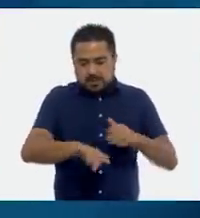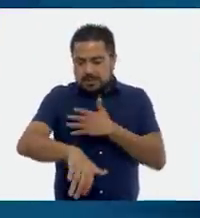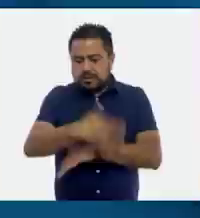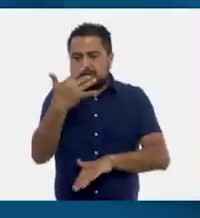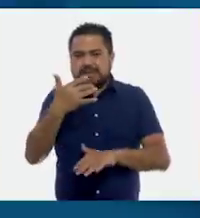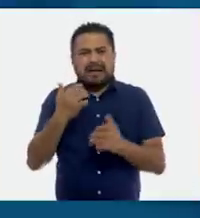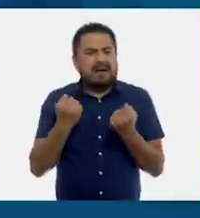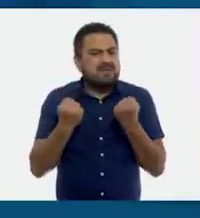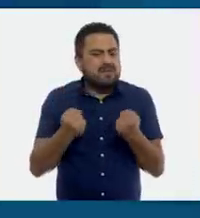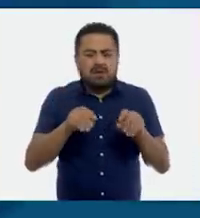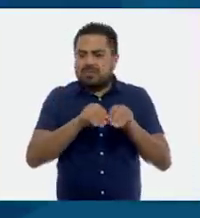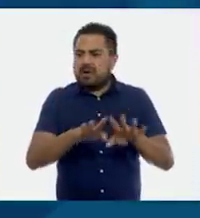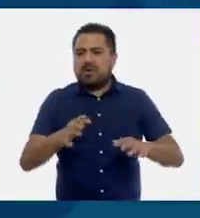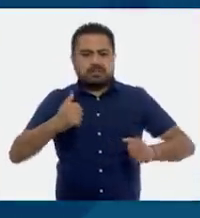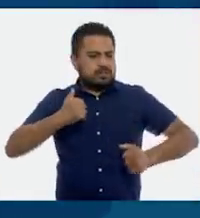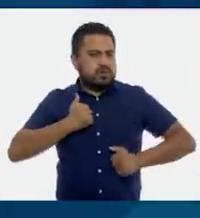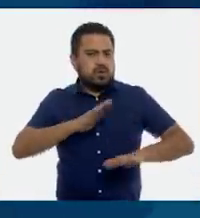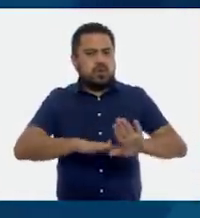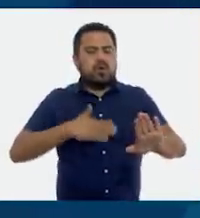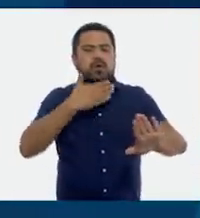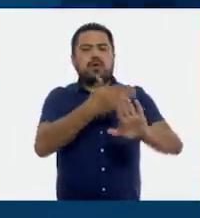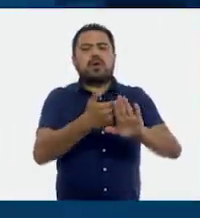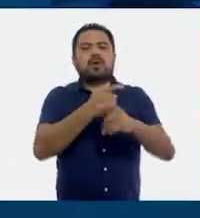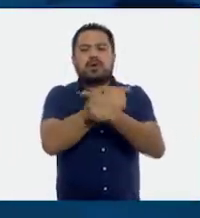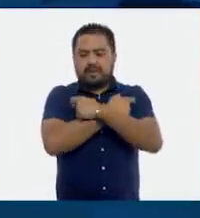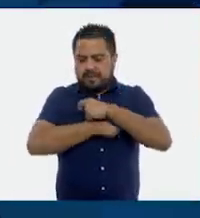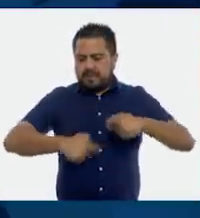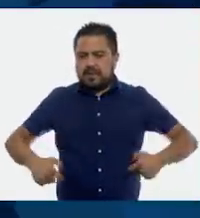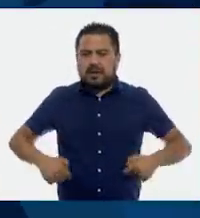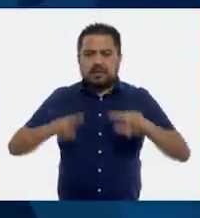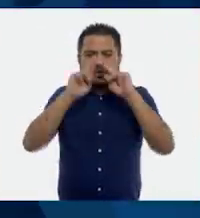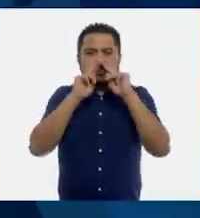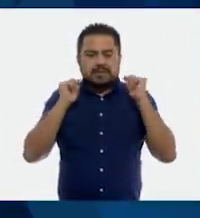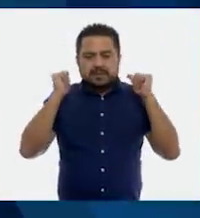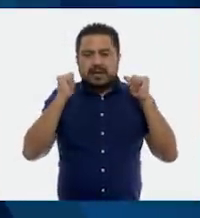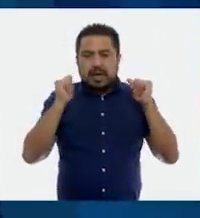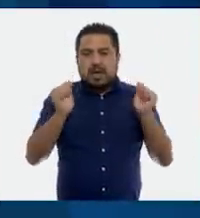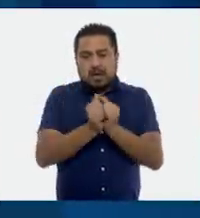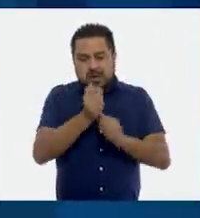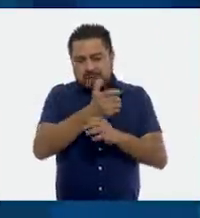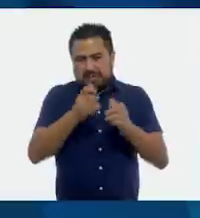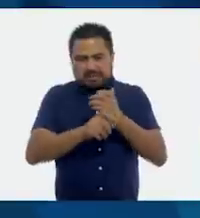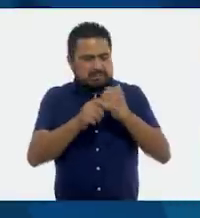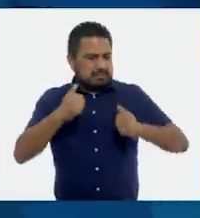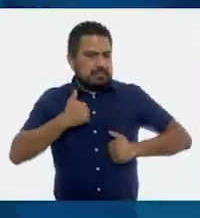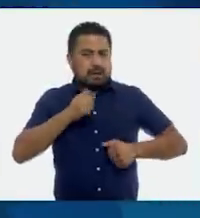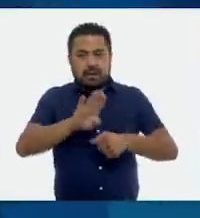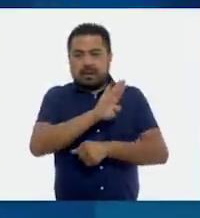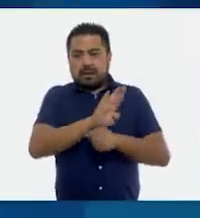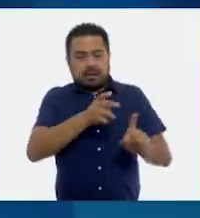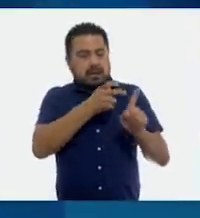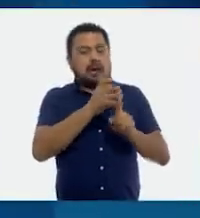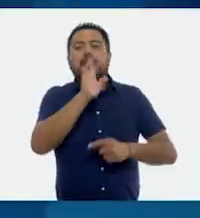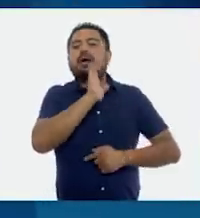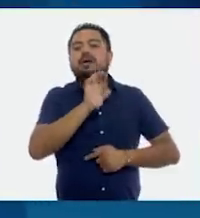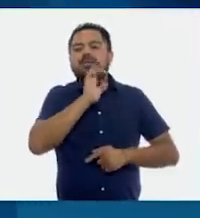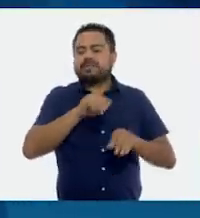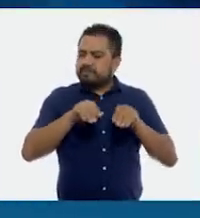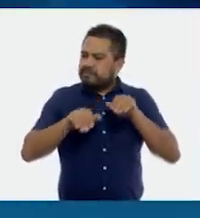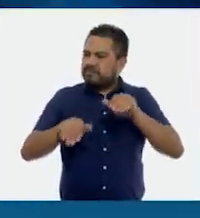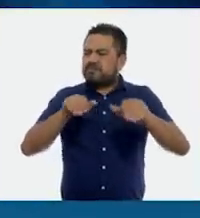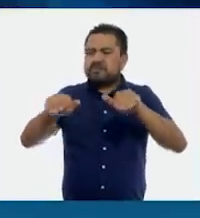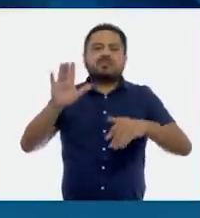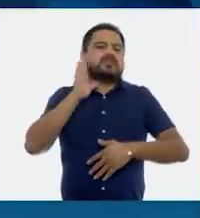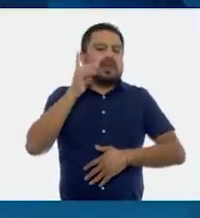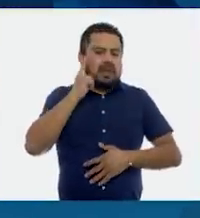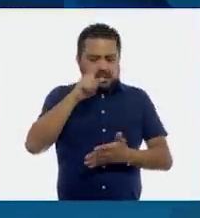una intensa campaña militar contra villistas y zapatistas. Con la situación militar a su favor, Carranza convocó al Congreso